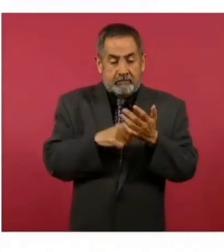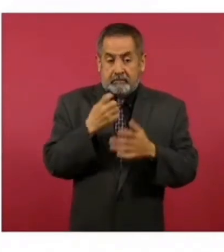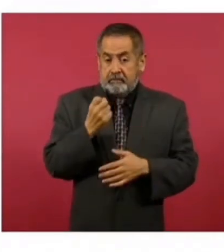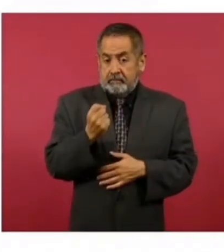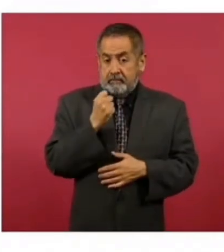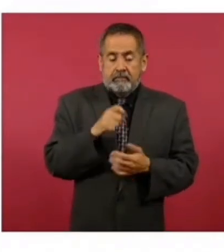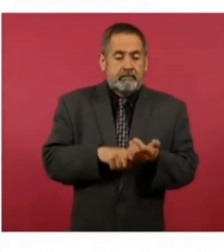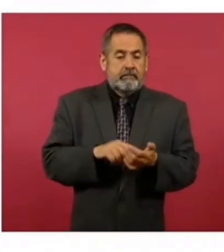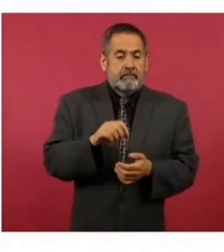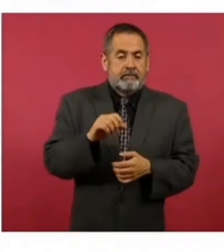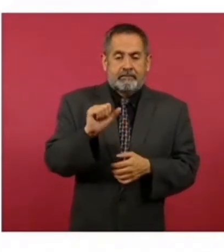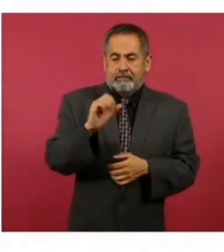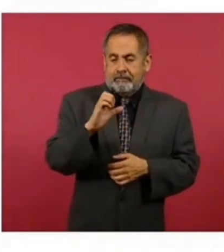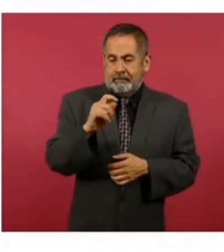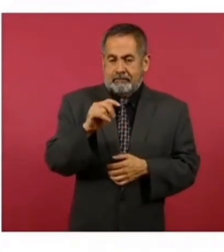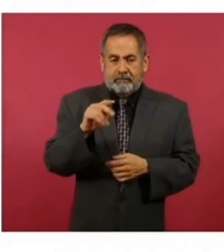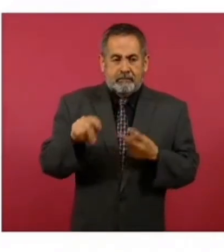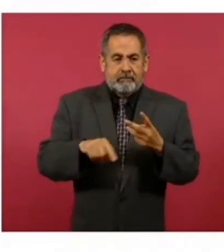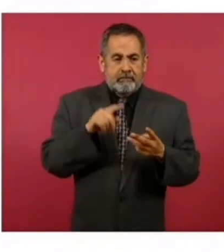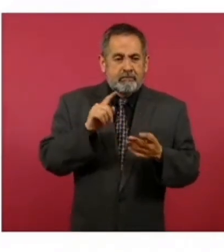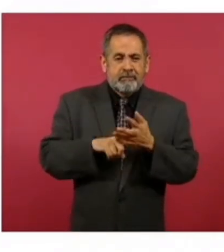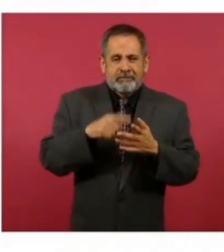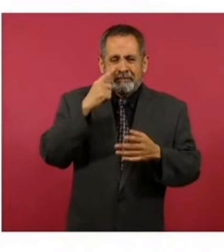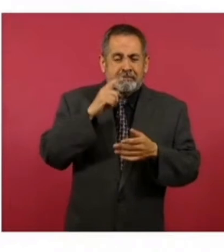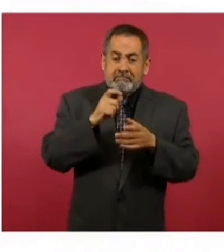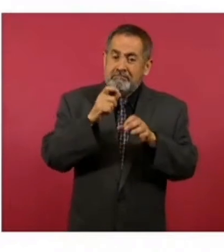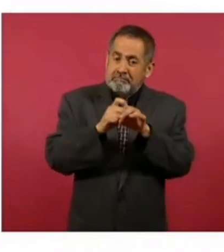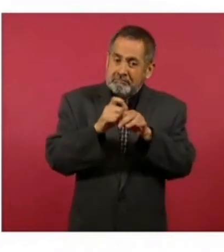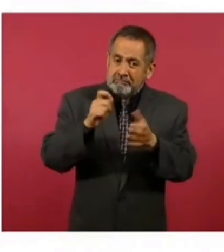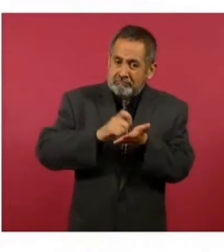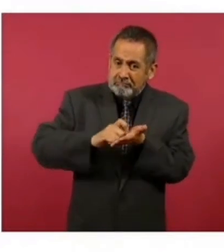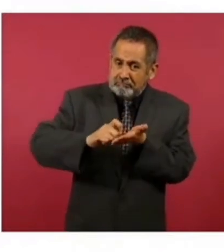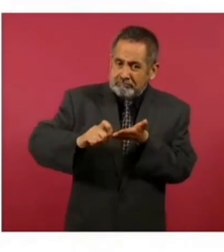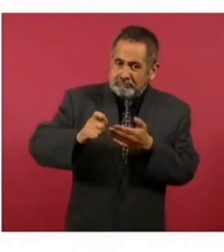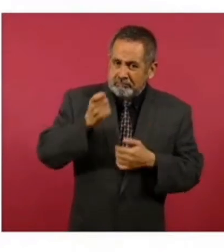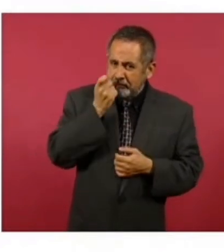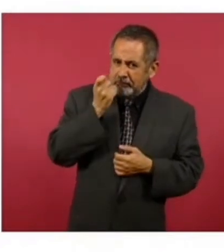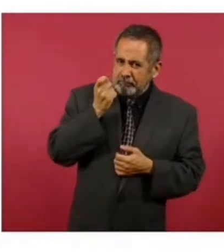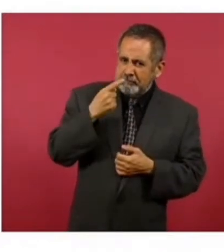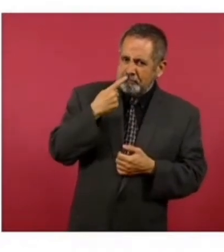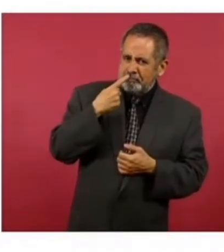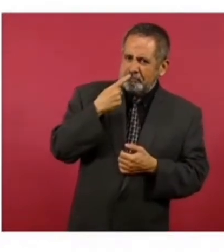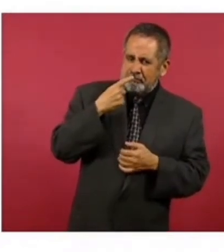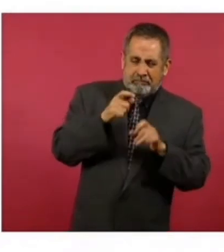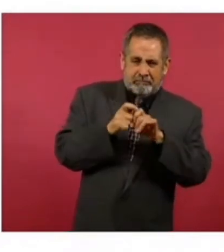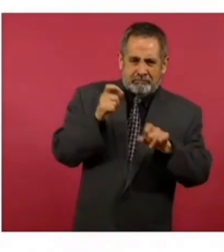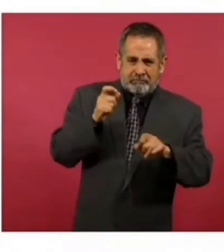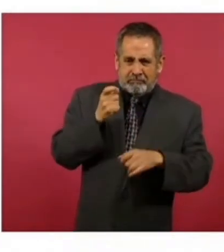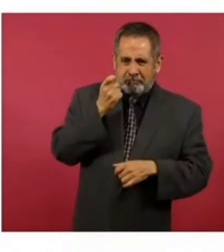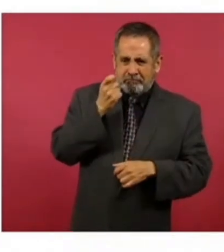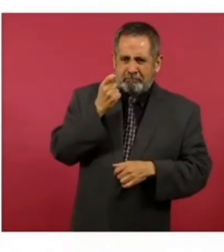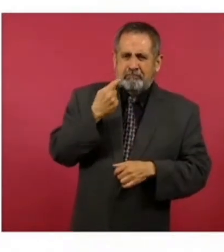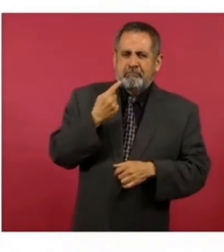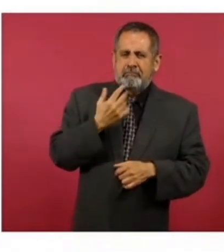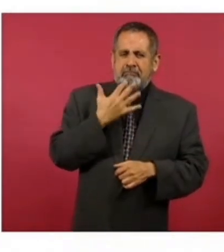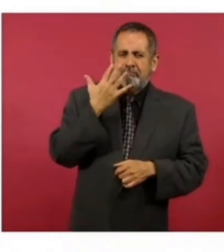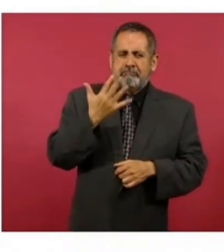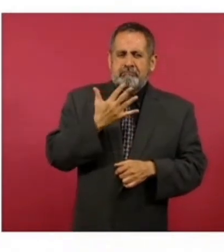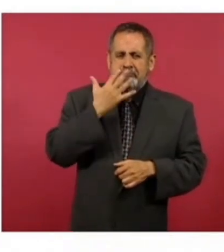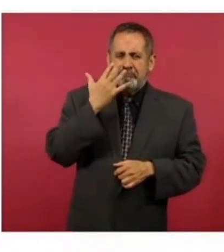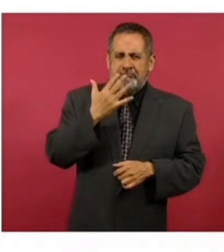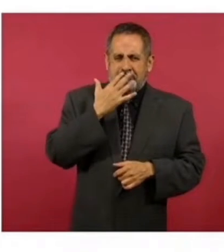potencia, acetona, marcadores permanentes, plumones, marcadores permanentes, los solventes volátiles que tienen